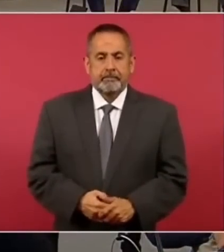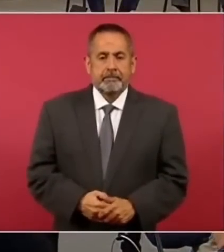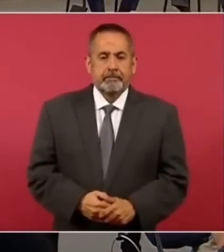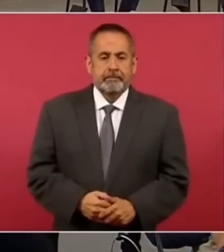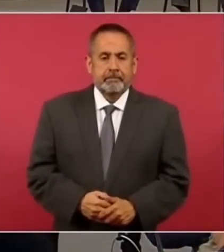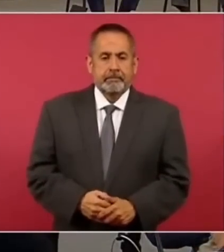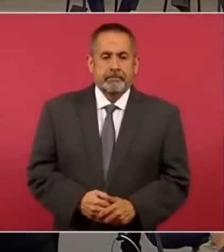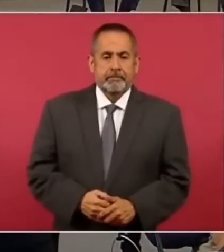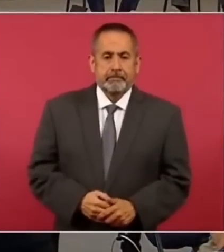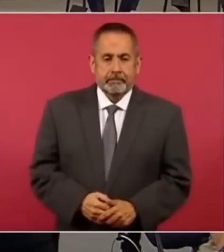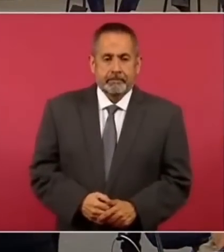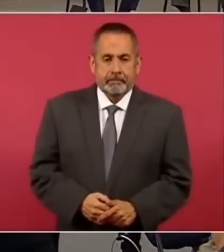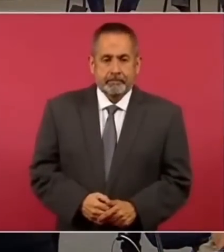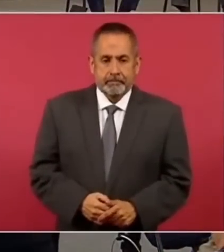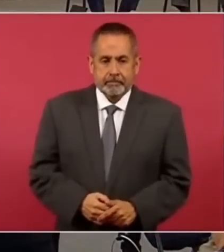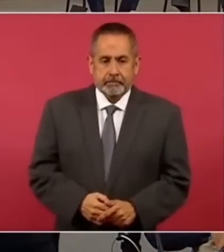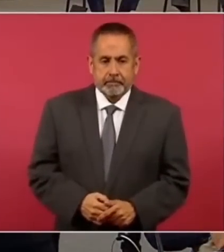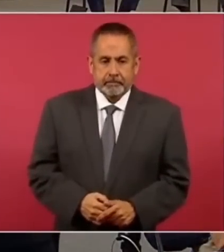Y